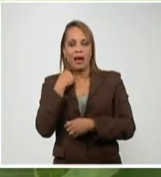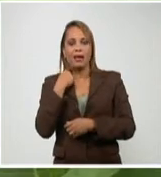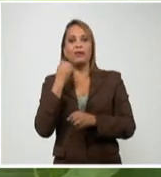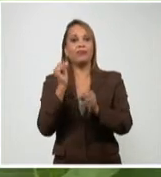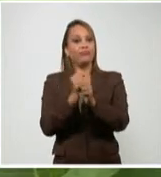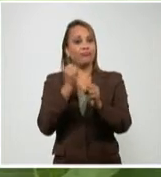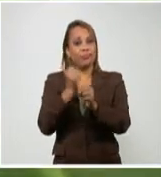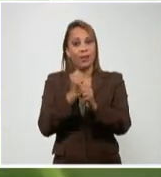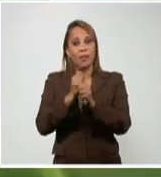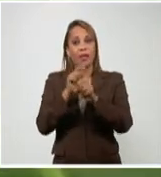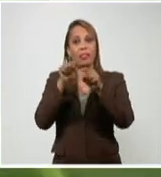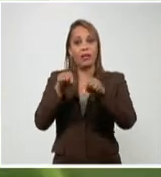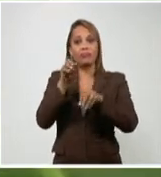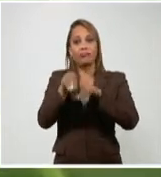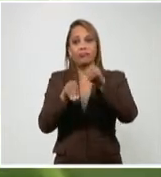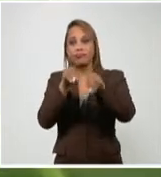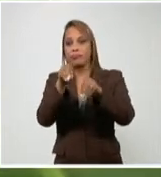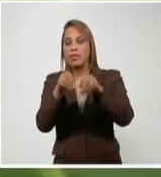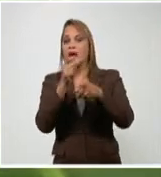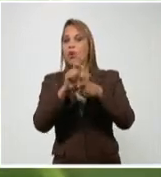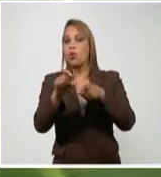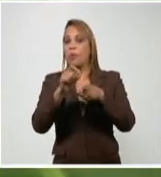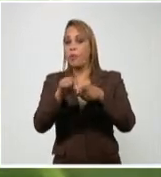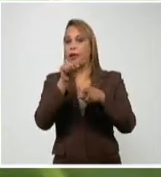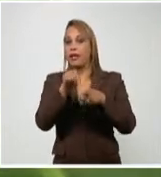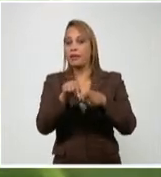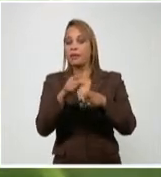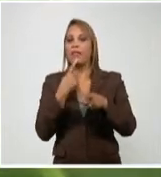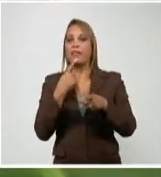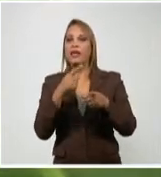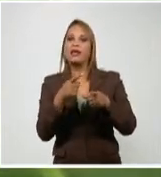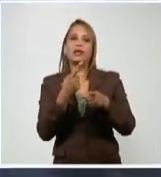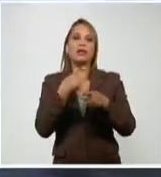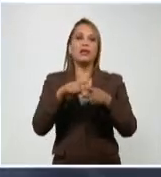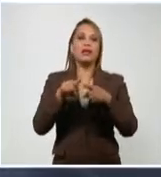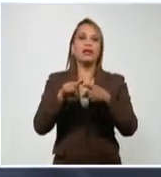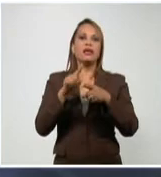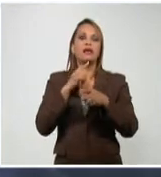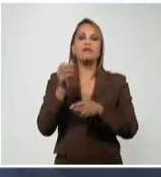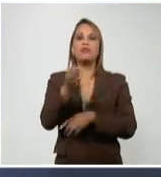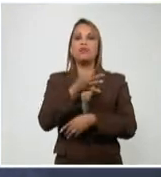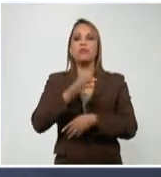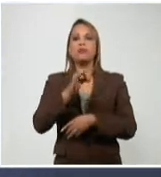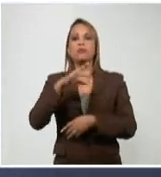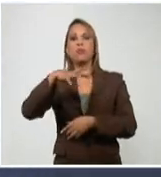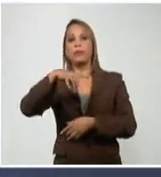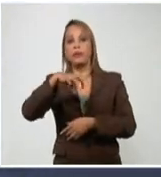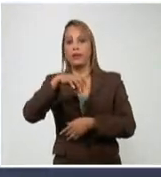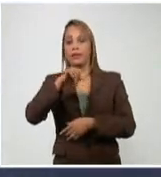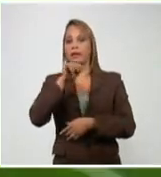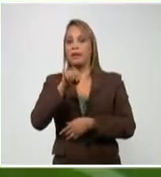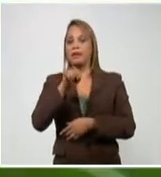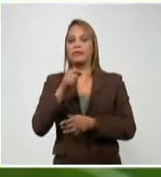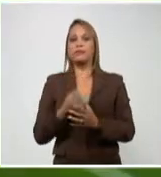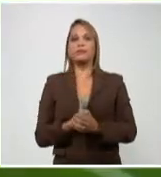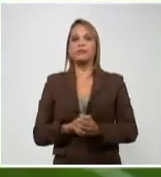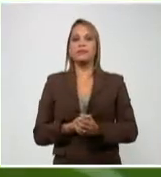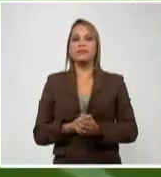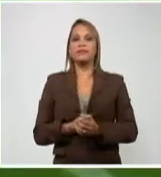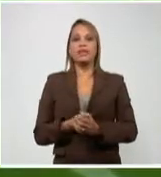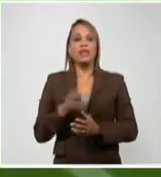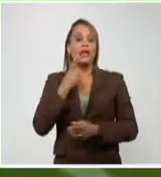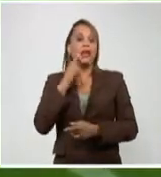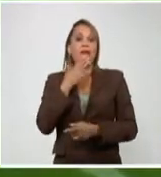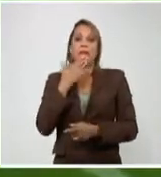en la Cooperativa de Créditos y Servicios Fortalecida Gervasio Hernández Silva del municipio de Pinal del Río, donde figura como uno